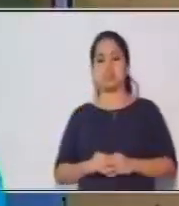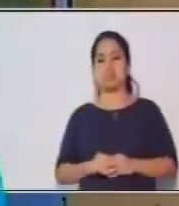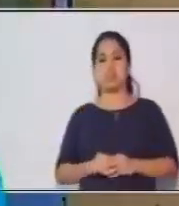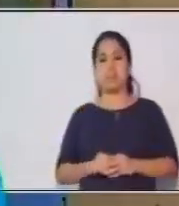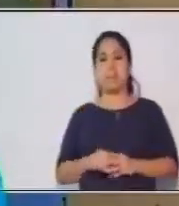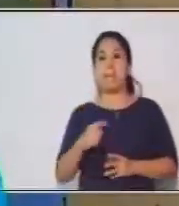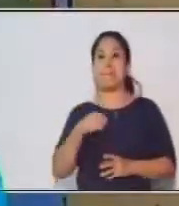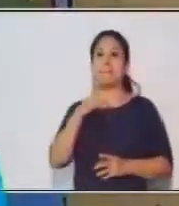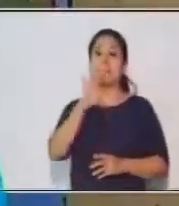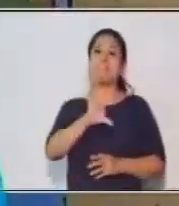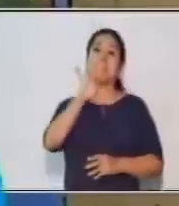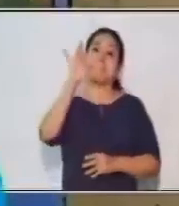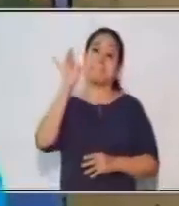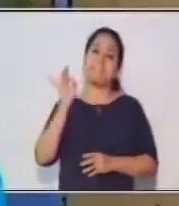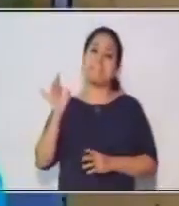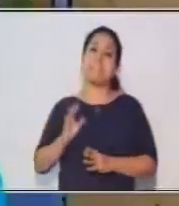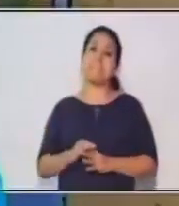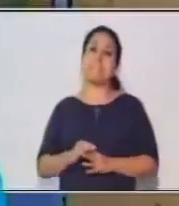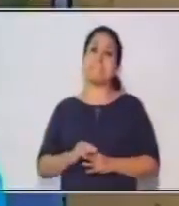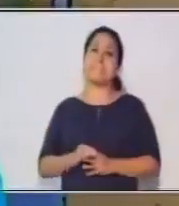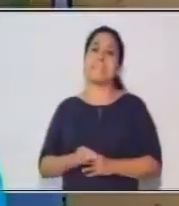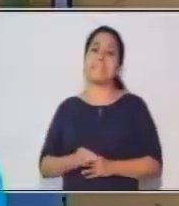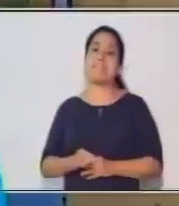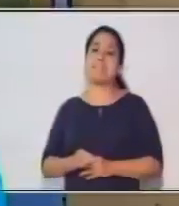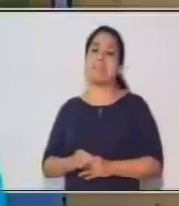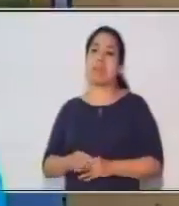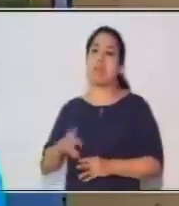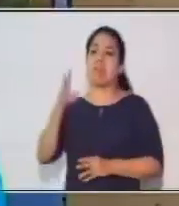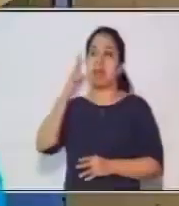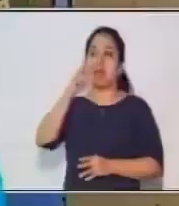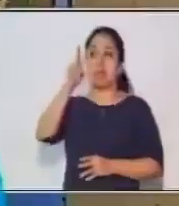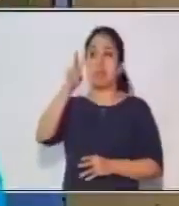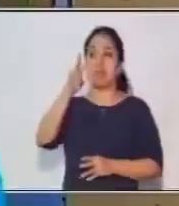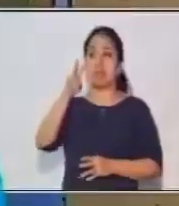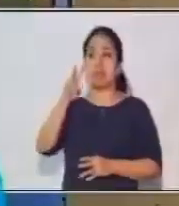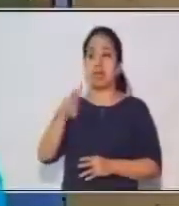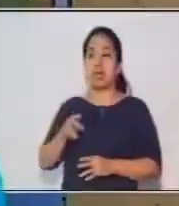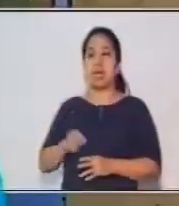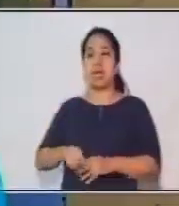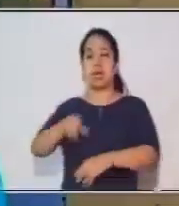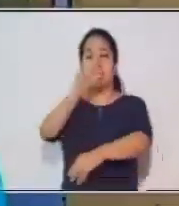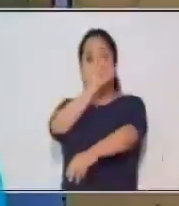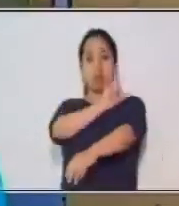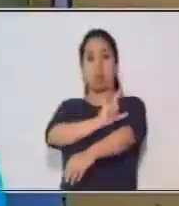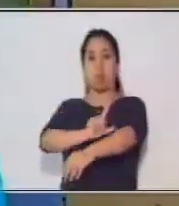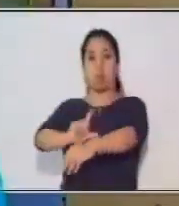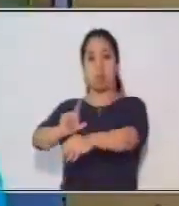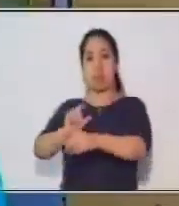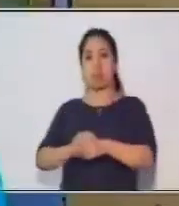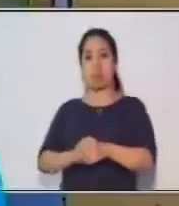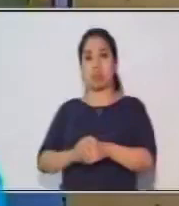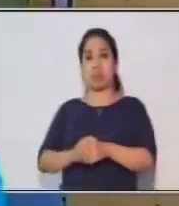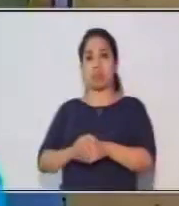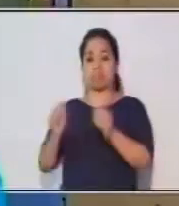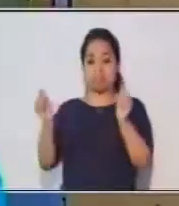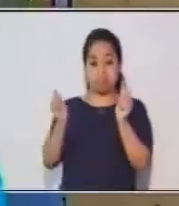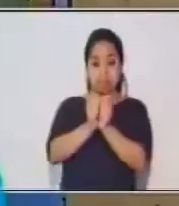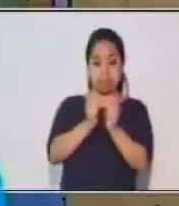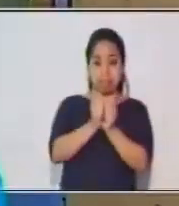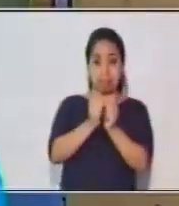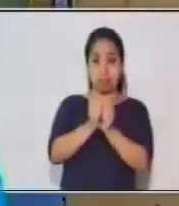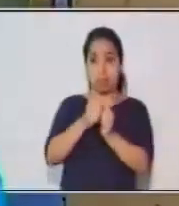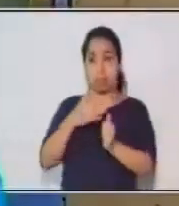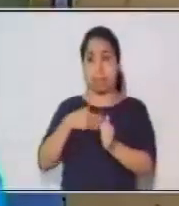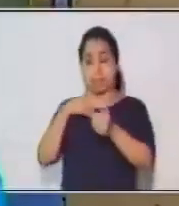Te invito a que veamos este cuento. Lee conmigo. En el